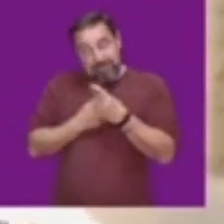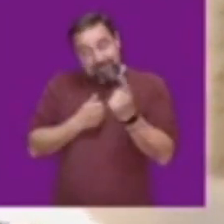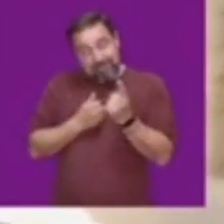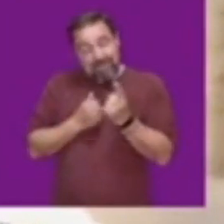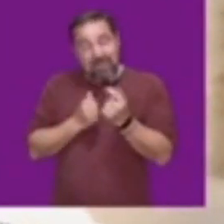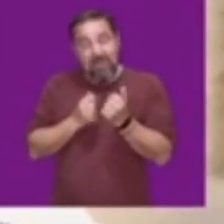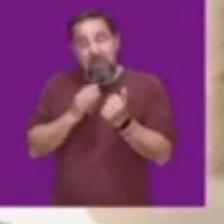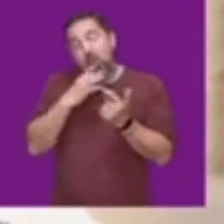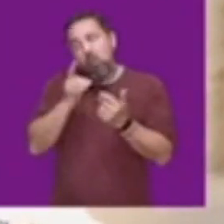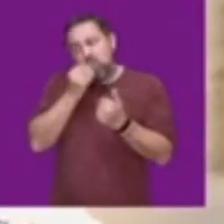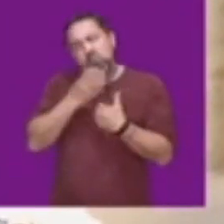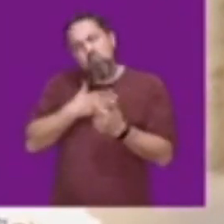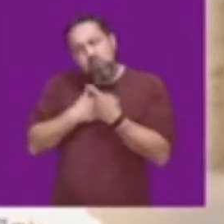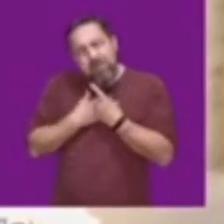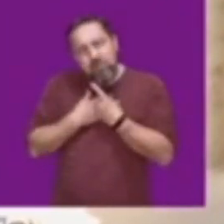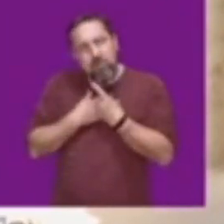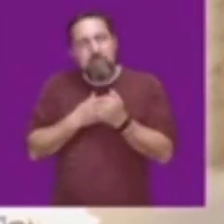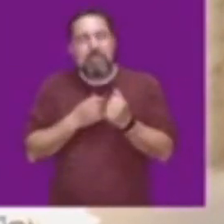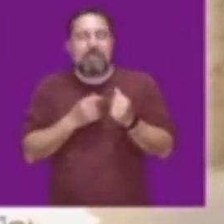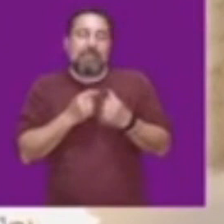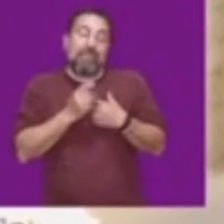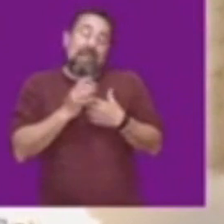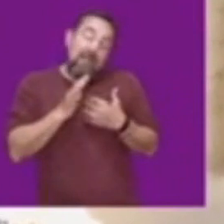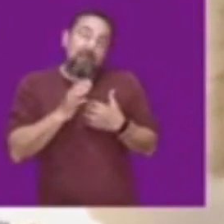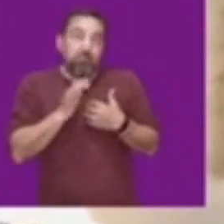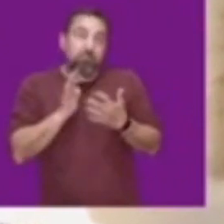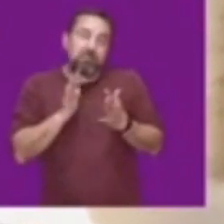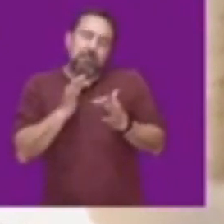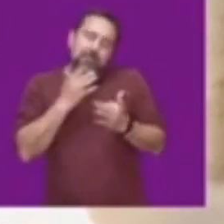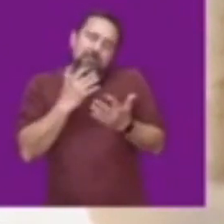molesten? ¿O eres súper bueno?